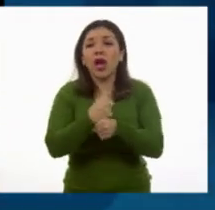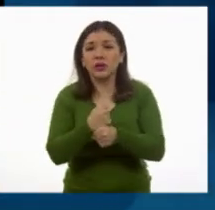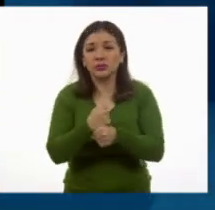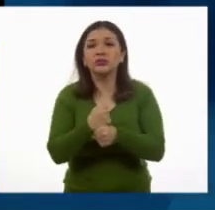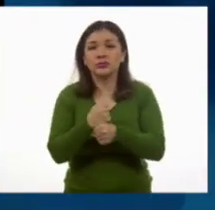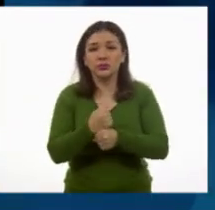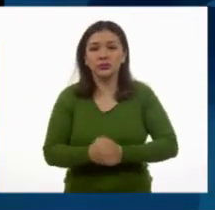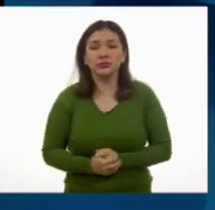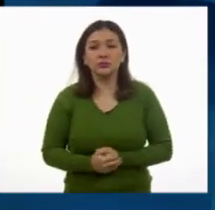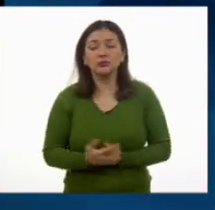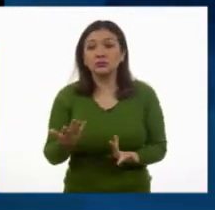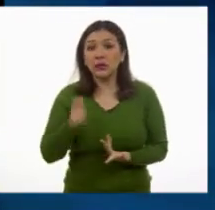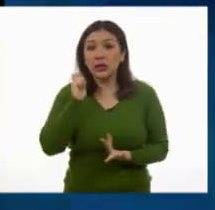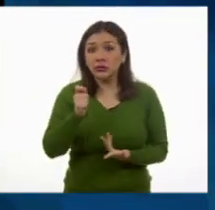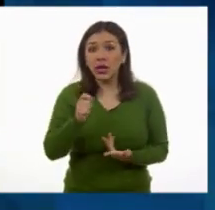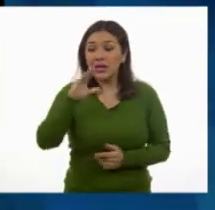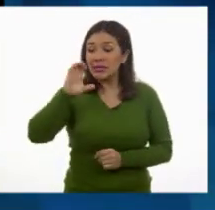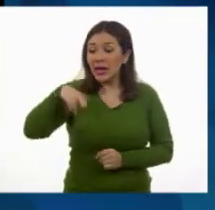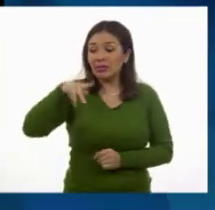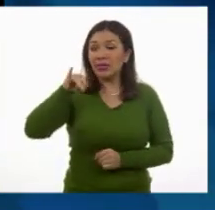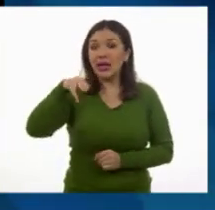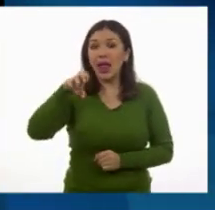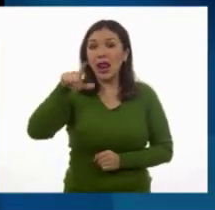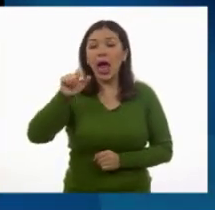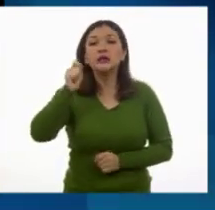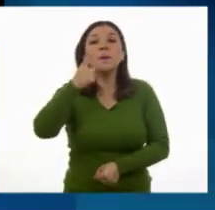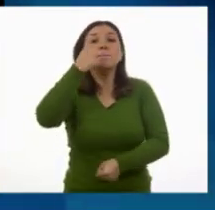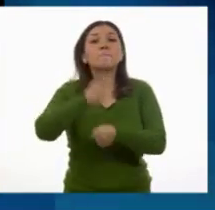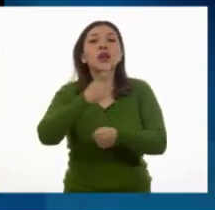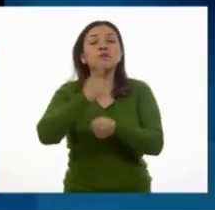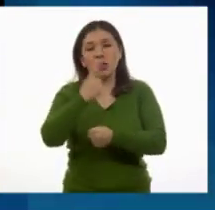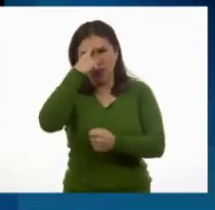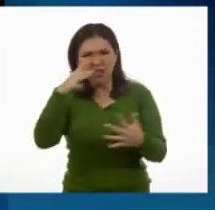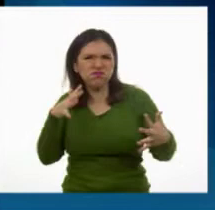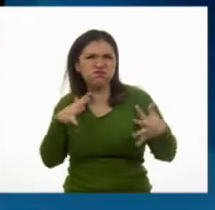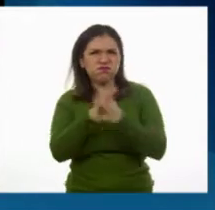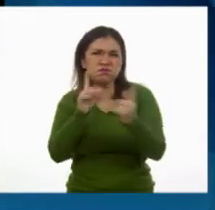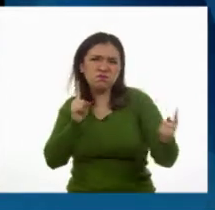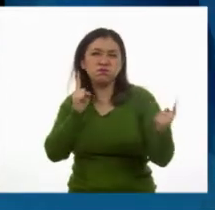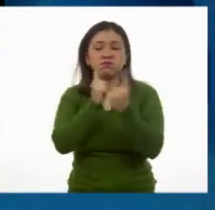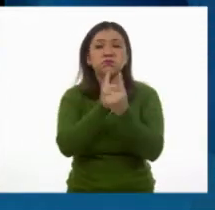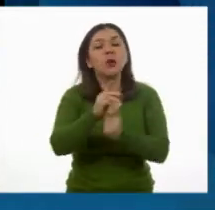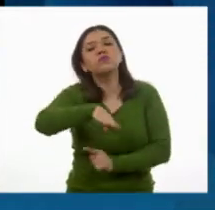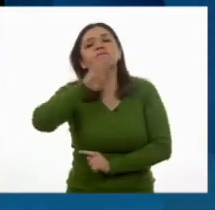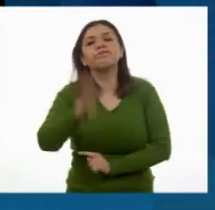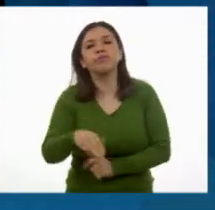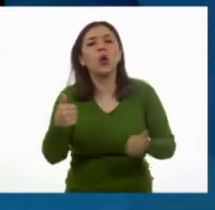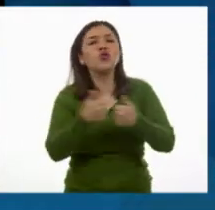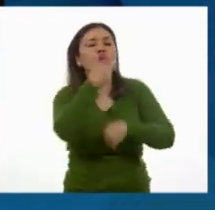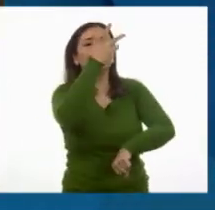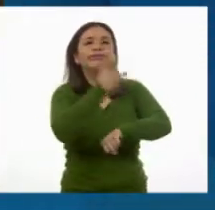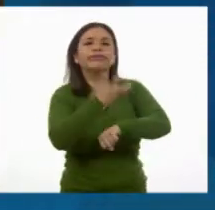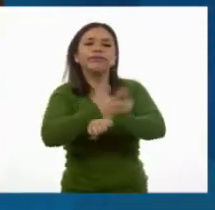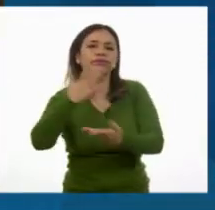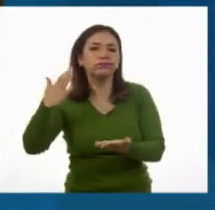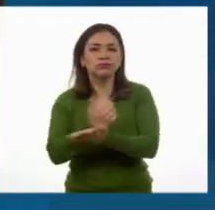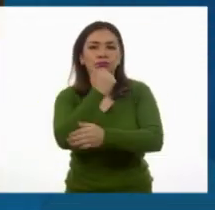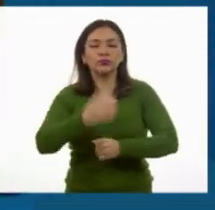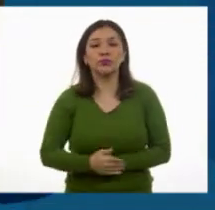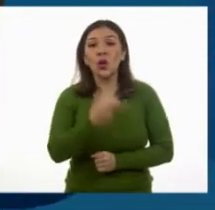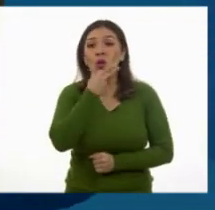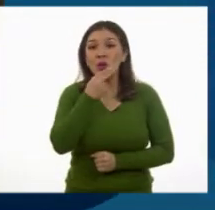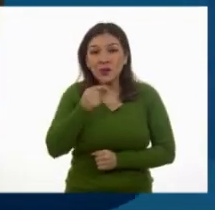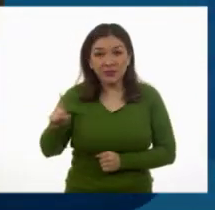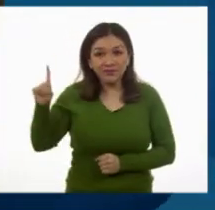edad. Por haber sido centinela, fue uno de los primeros en enfrentar y morir ante los enemigos.